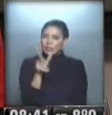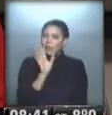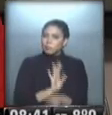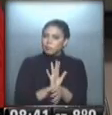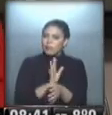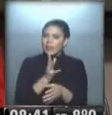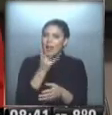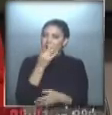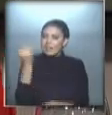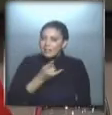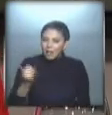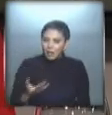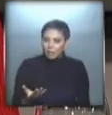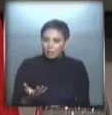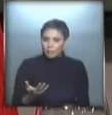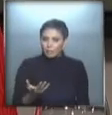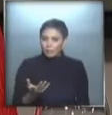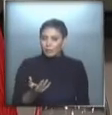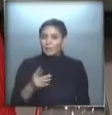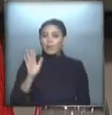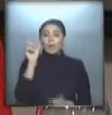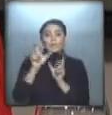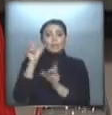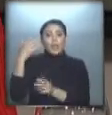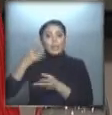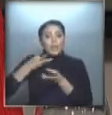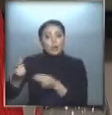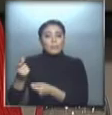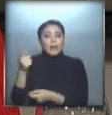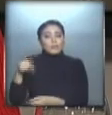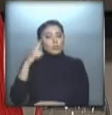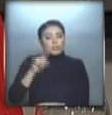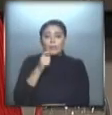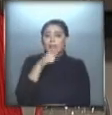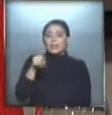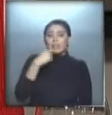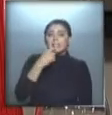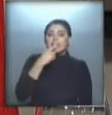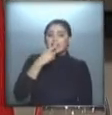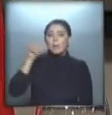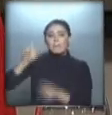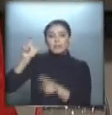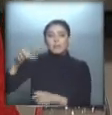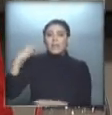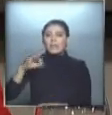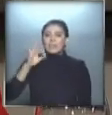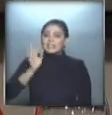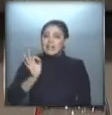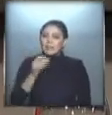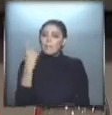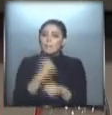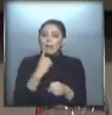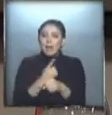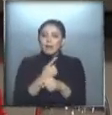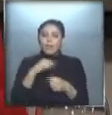como el embudo en el que se mete a los clientes es decir que para que los clientes se enteren tienen que leer un par de edicto